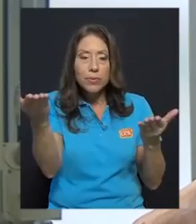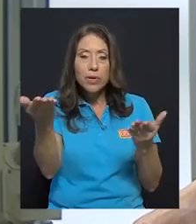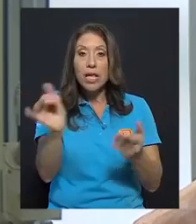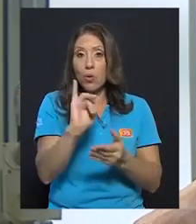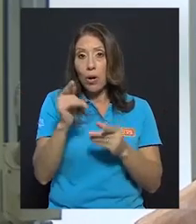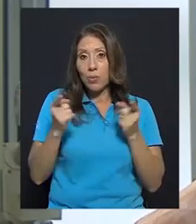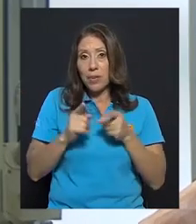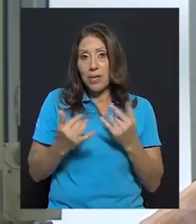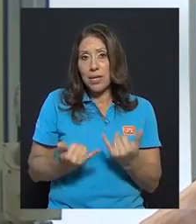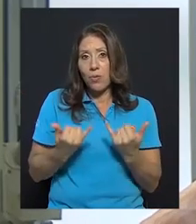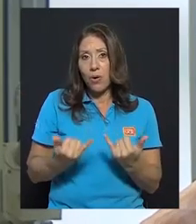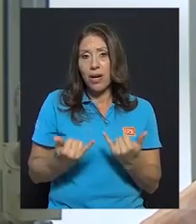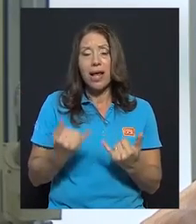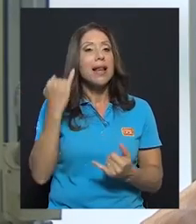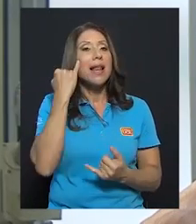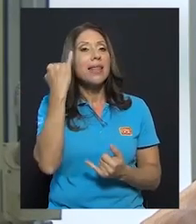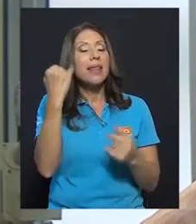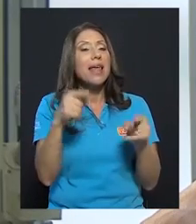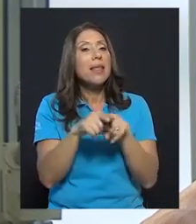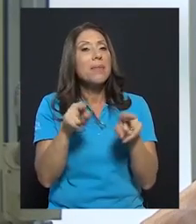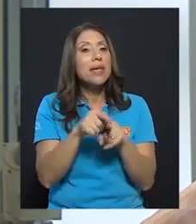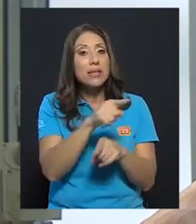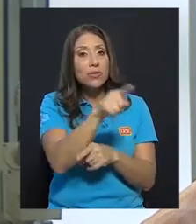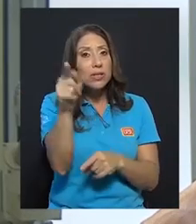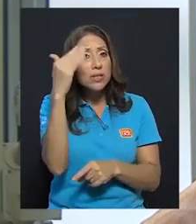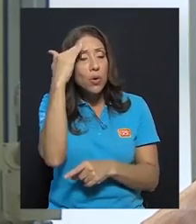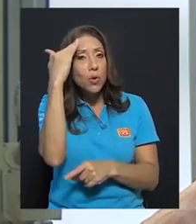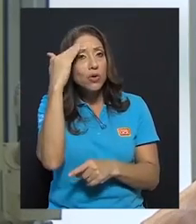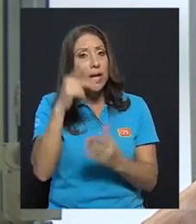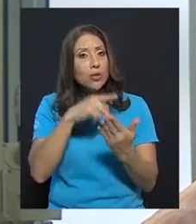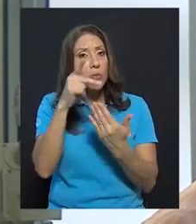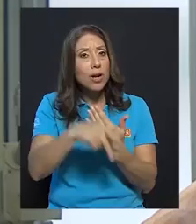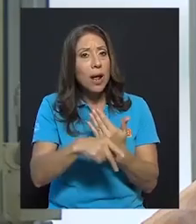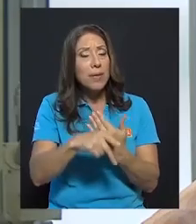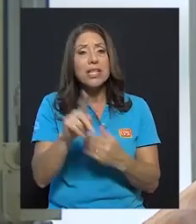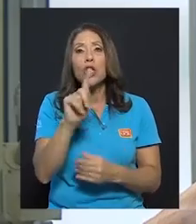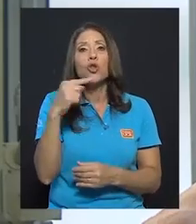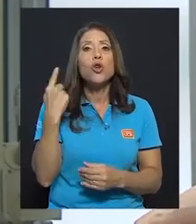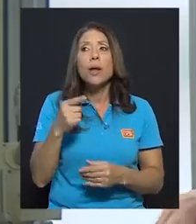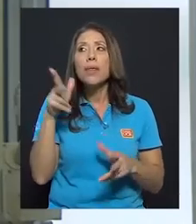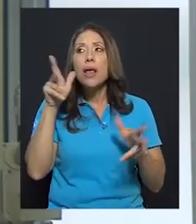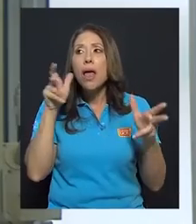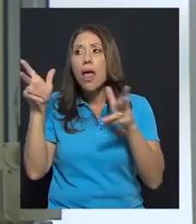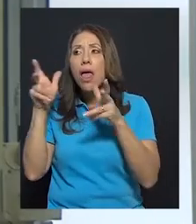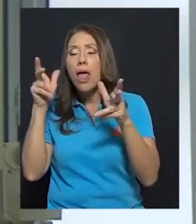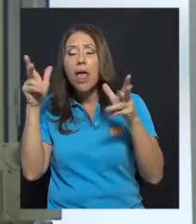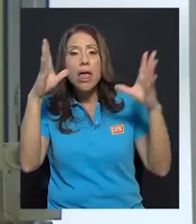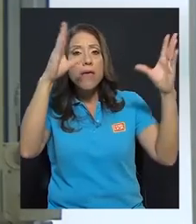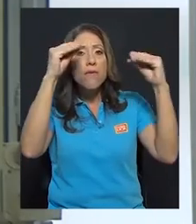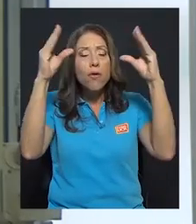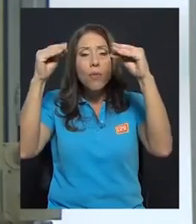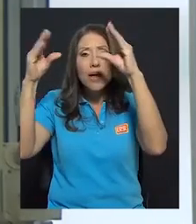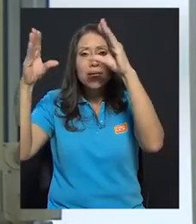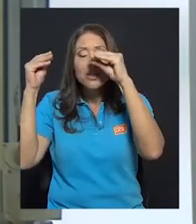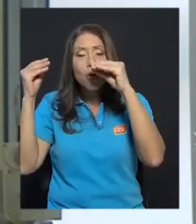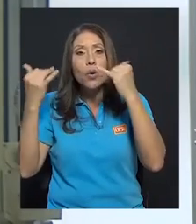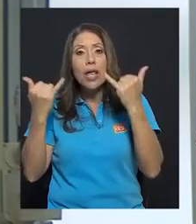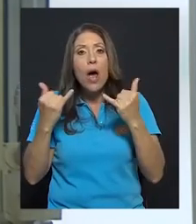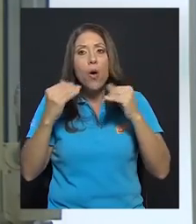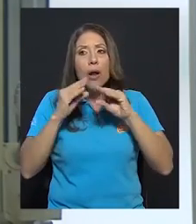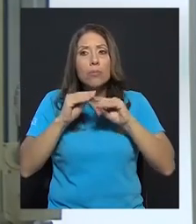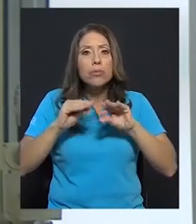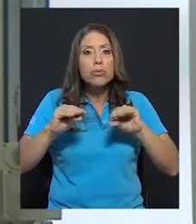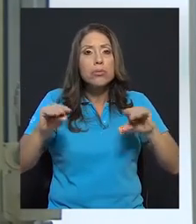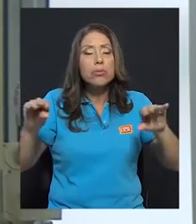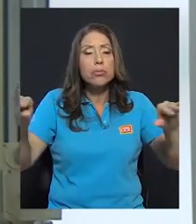idea también es que conozcan los programas y no solamente nos dejemos guiar por ciertos discursos o cierta información que